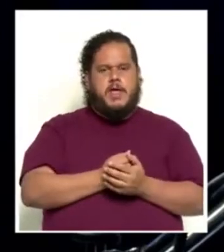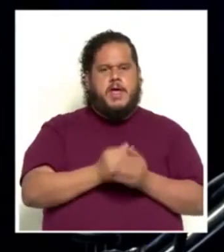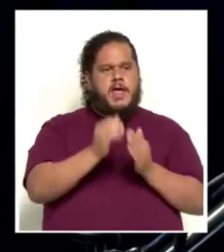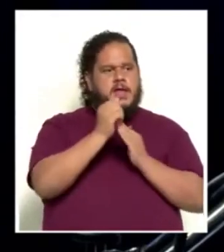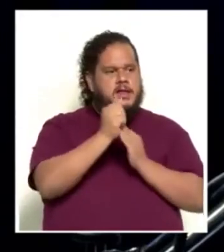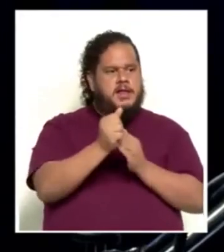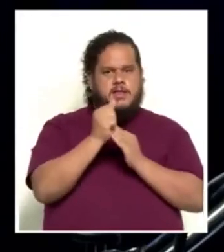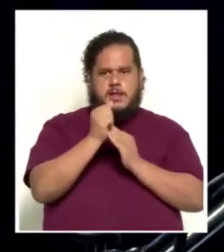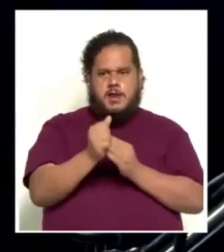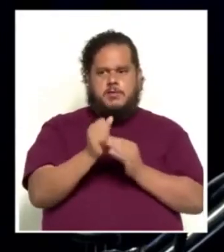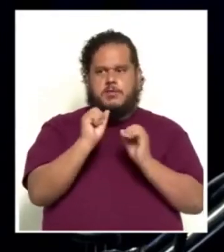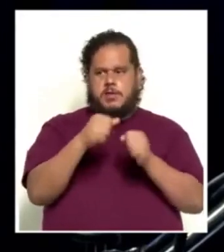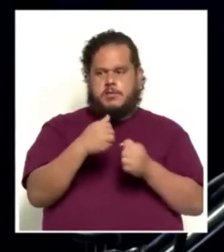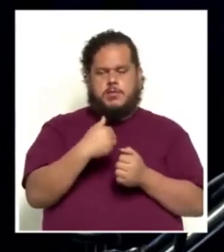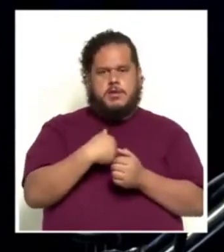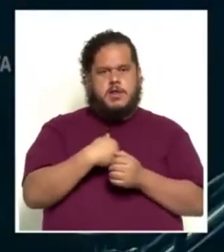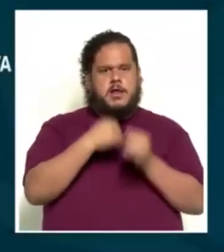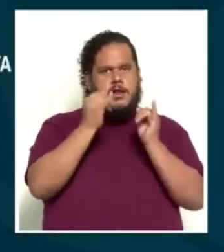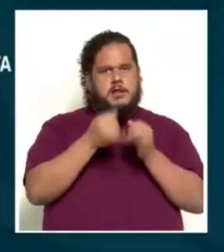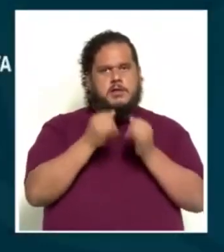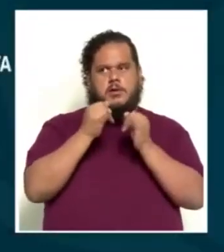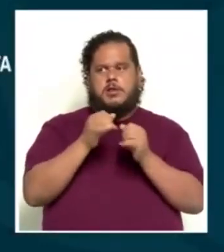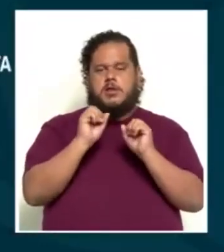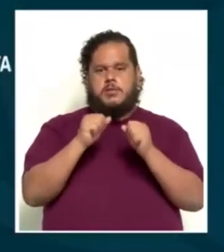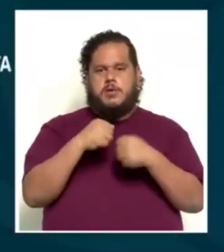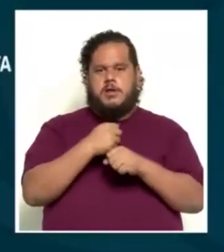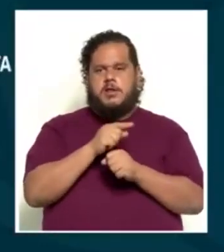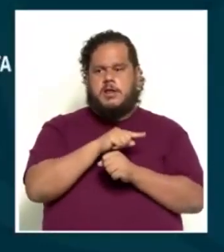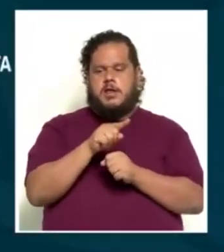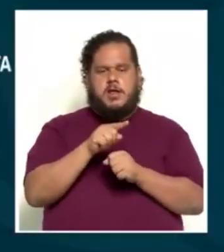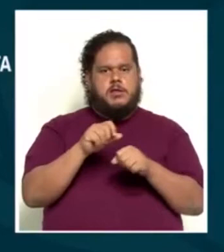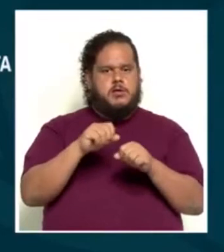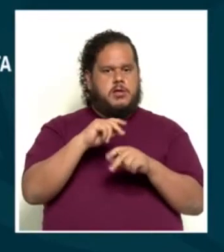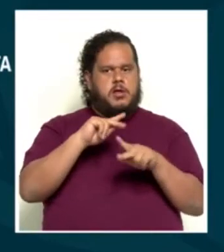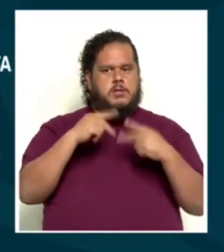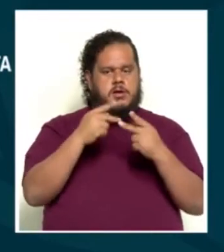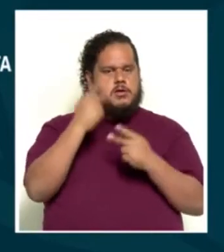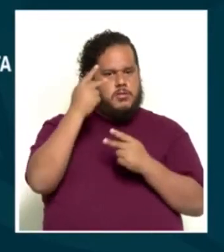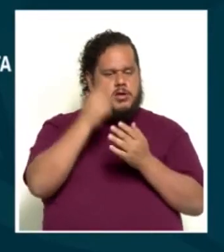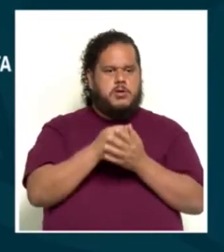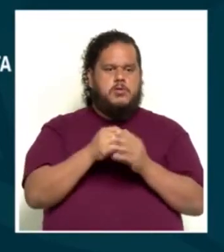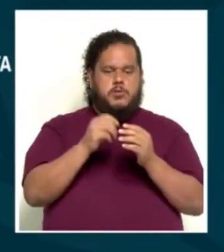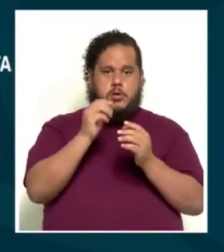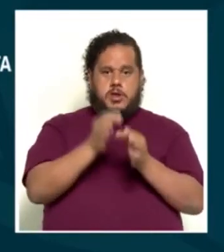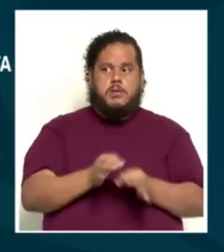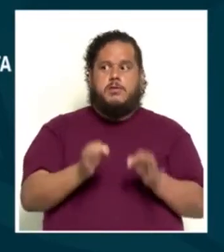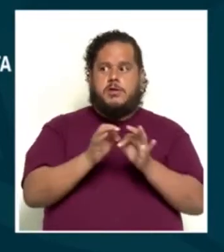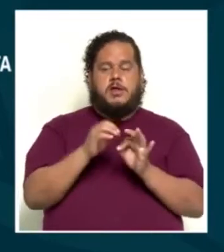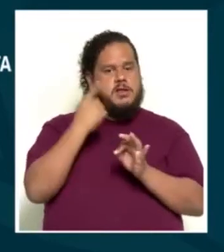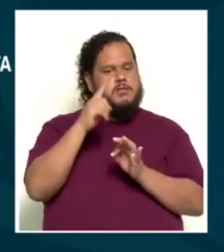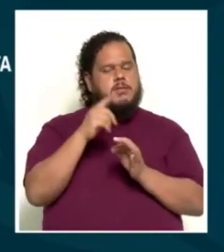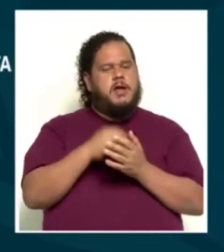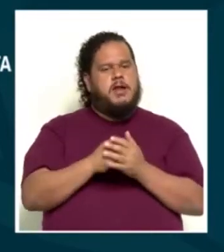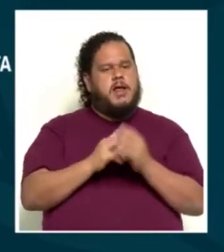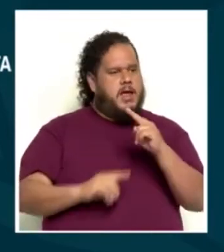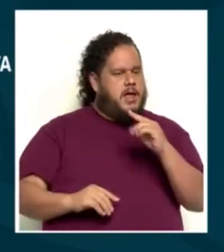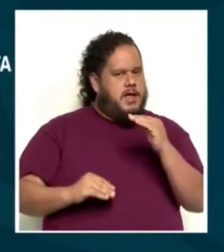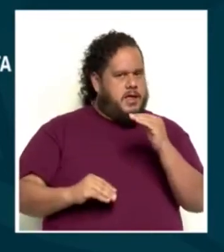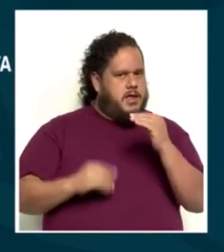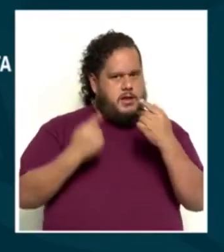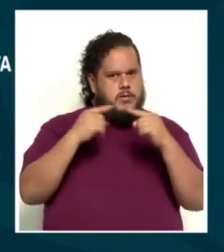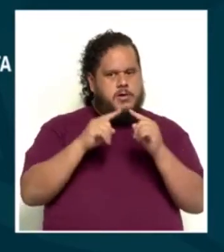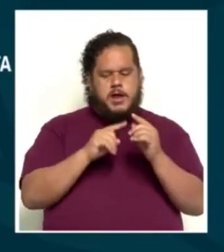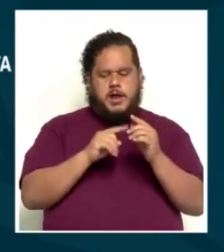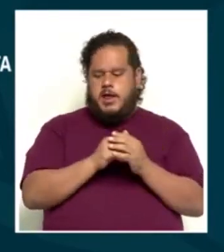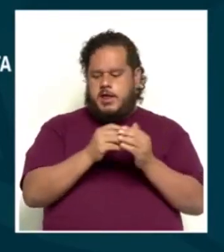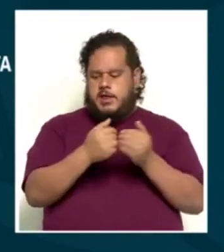pueda ejercer y las individualidades que se puedan ir formando en esas fracciones pueden ser claves para alcanzar las mayorías y ver esas